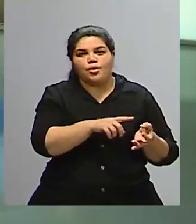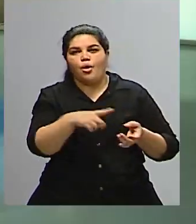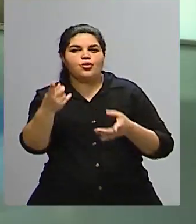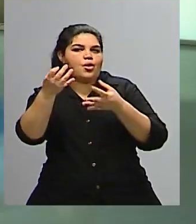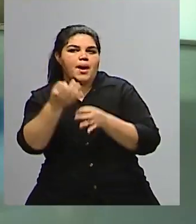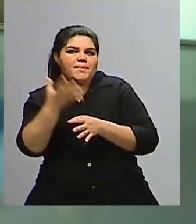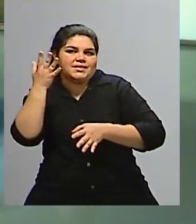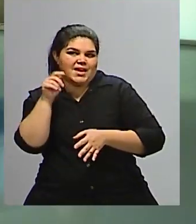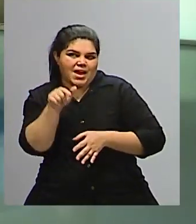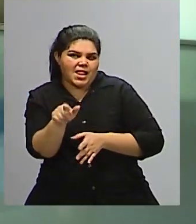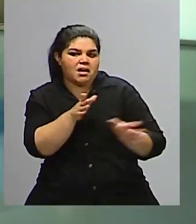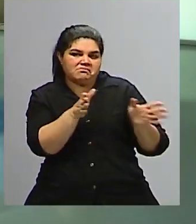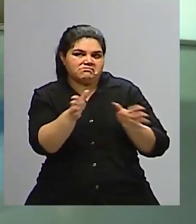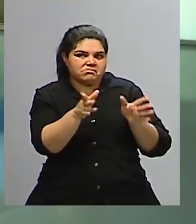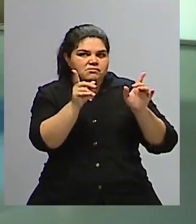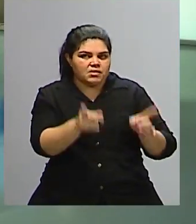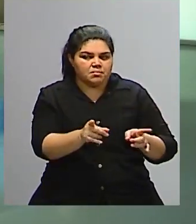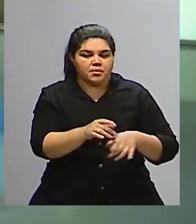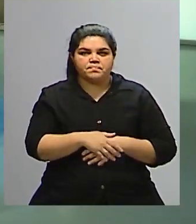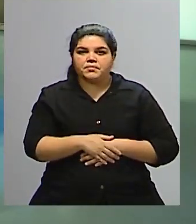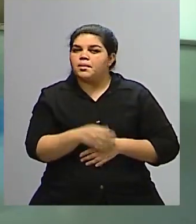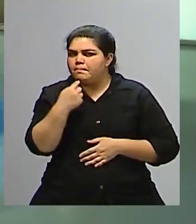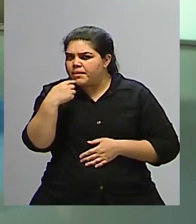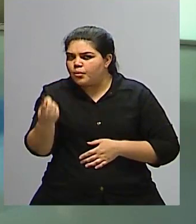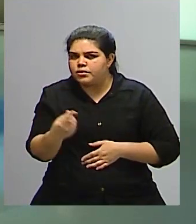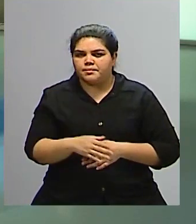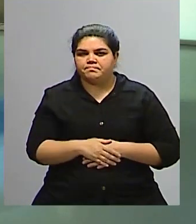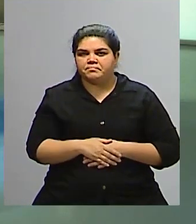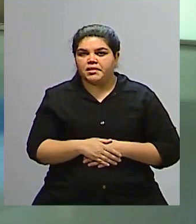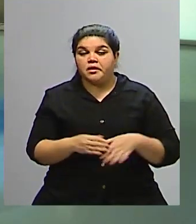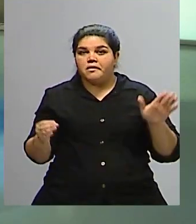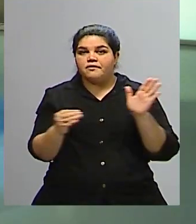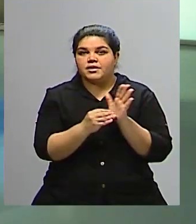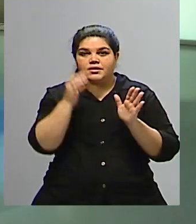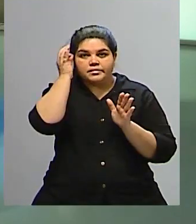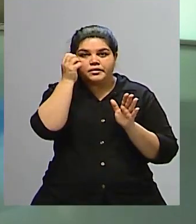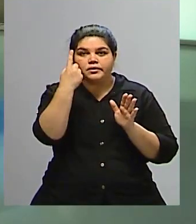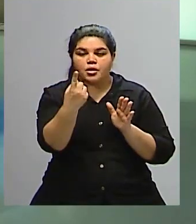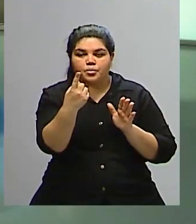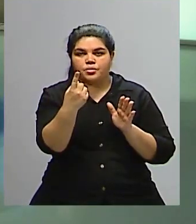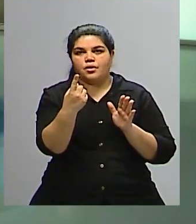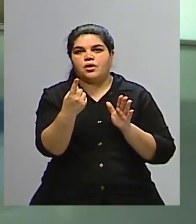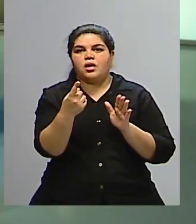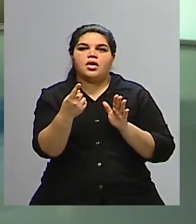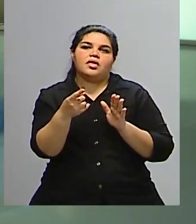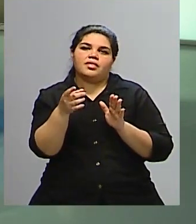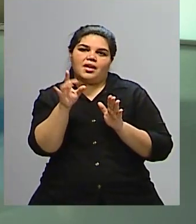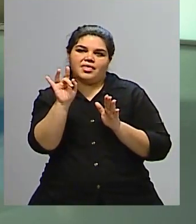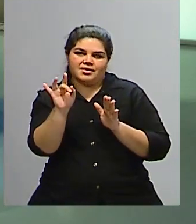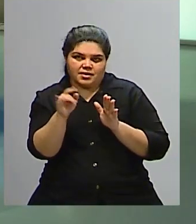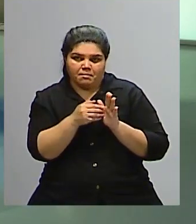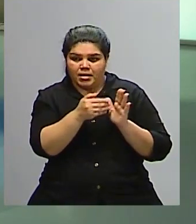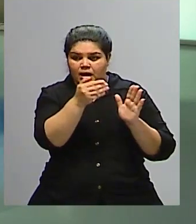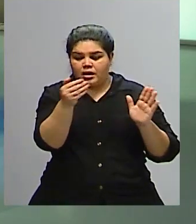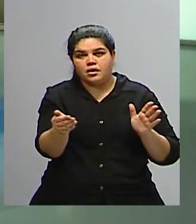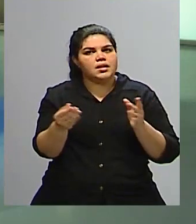específicos. Ahora, ¿qué pasa, Mónica, si llega el 31 del 12 y el presupuesto no se aprueba? ¿Qué hacemos? Bueno, Estamos en problemas, ¿o no? Claro, no